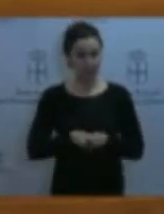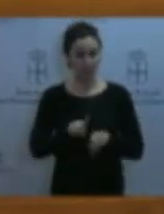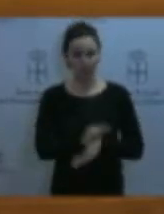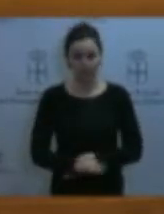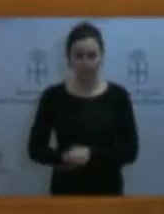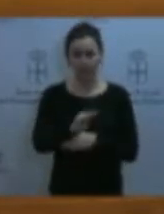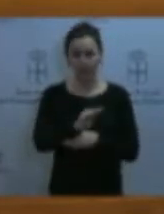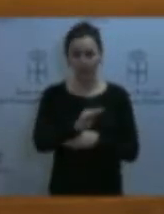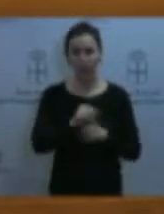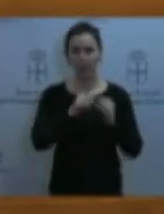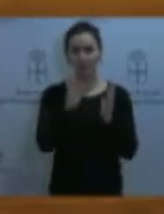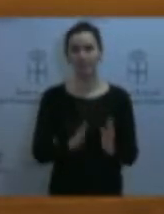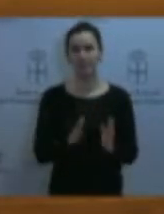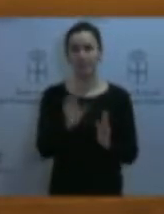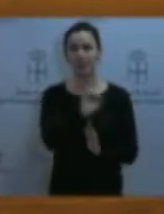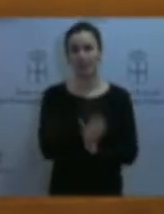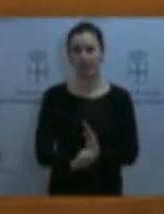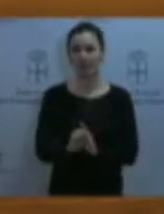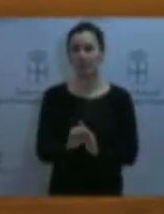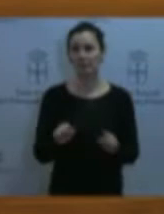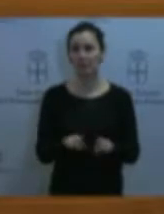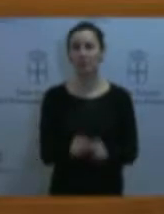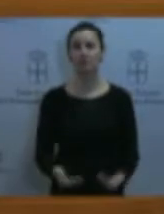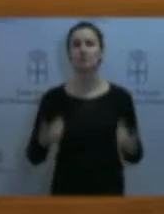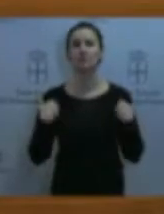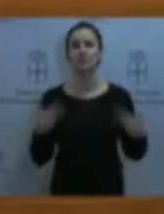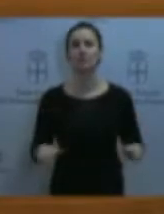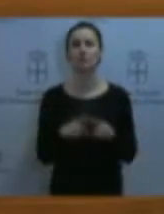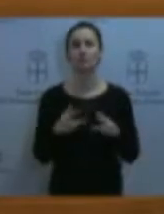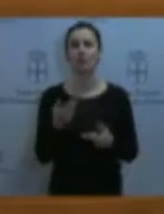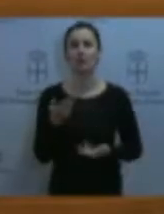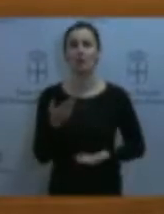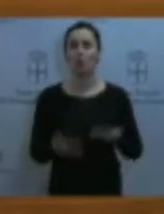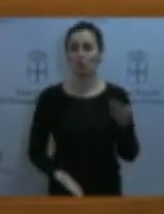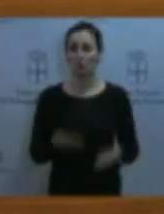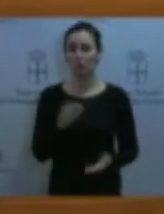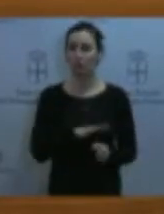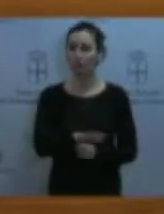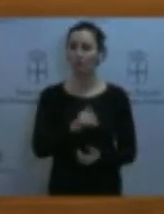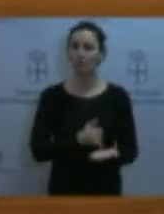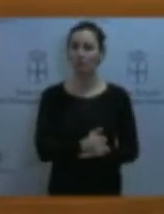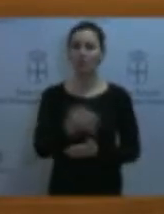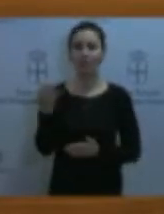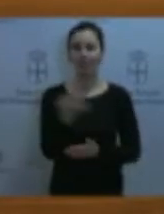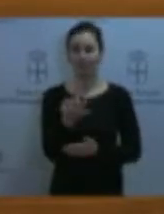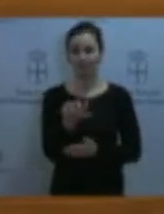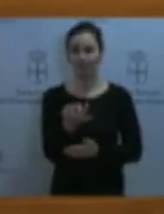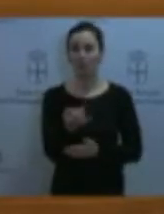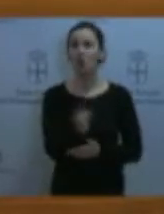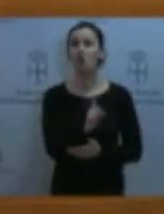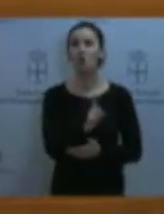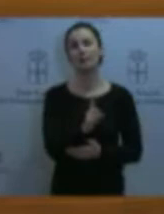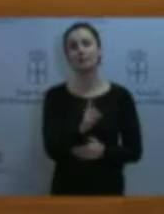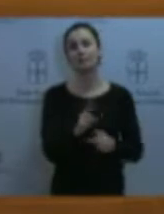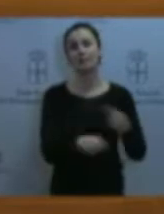responsabilidad social y de justicia que esto sea así en el mundo rural. No todo es conciliación, porque cuando hablamos de conciliación hablamos de